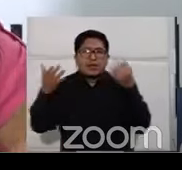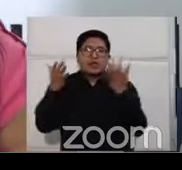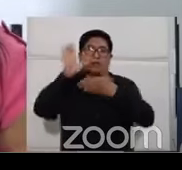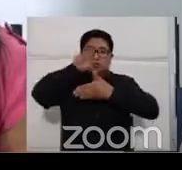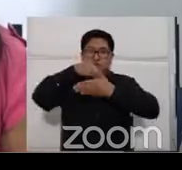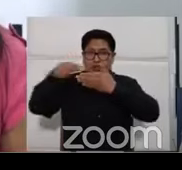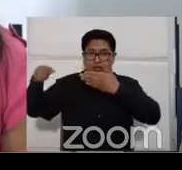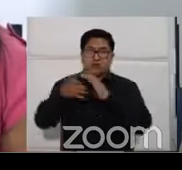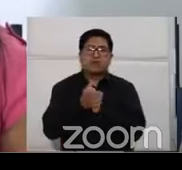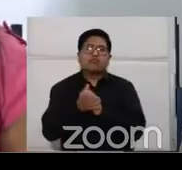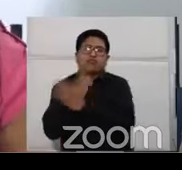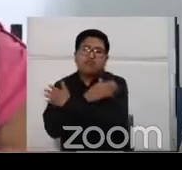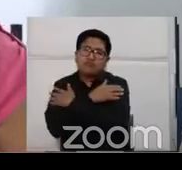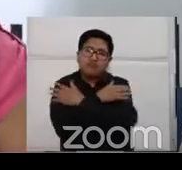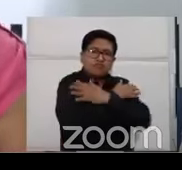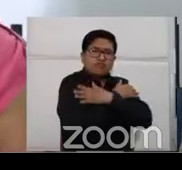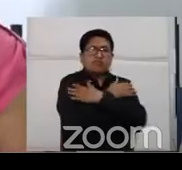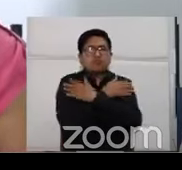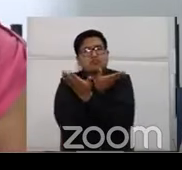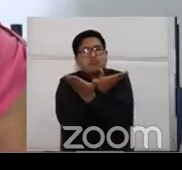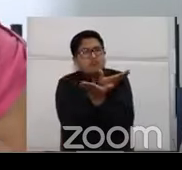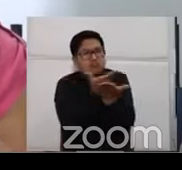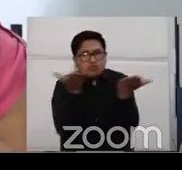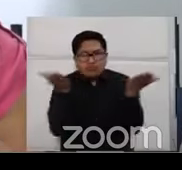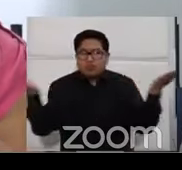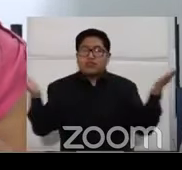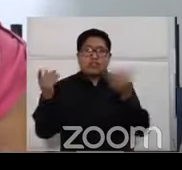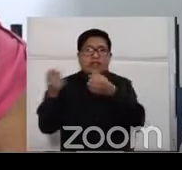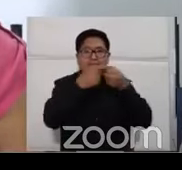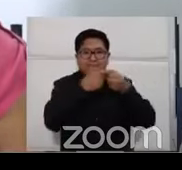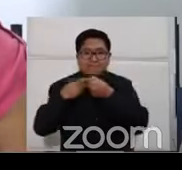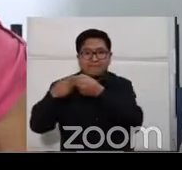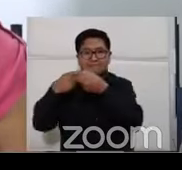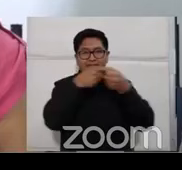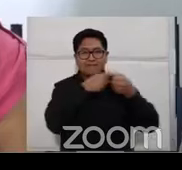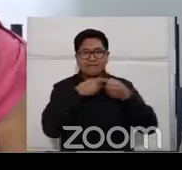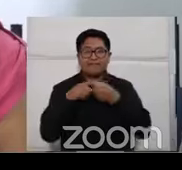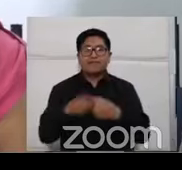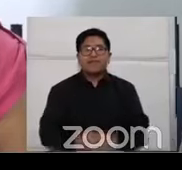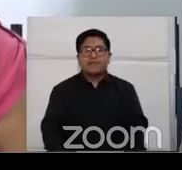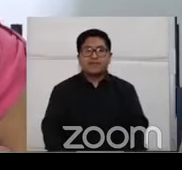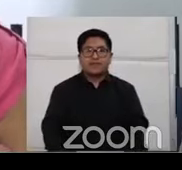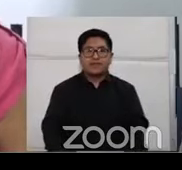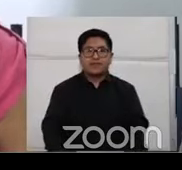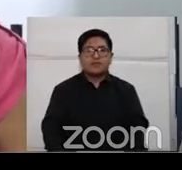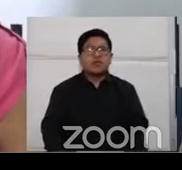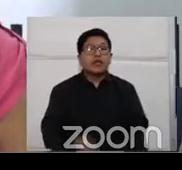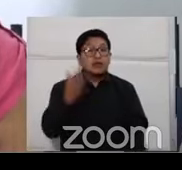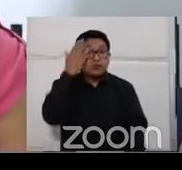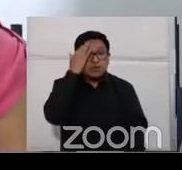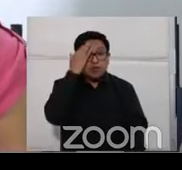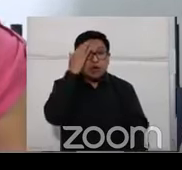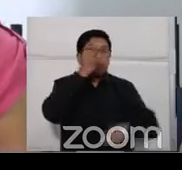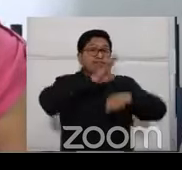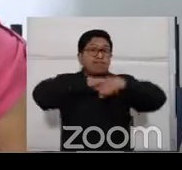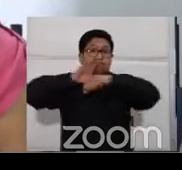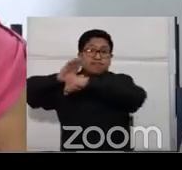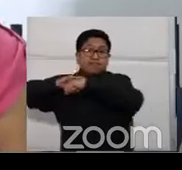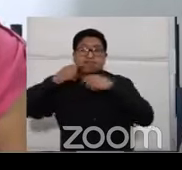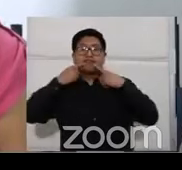todas los giles que nos están acompañando en este encuentro convocado por la